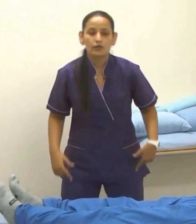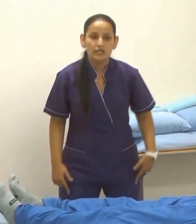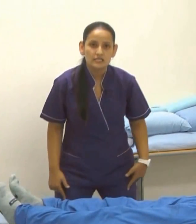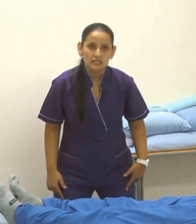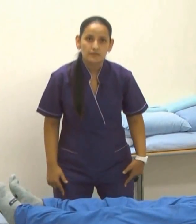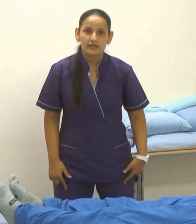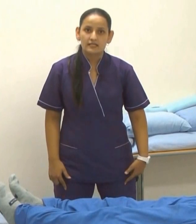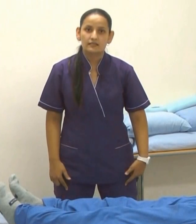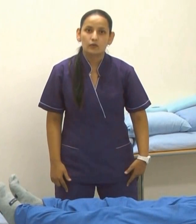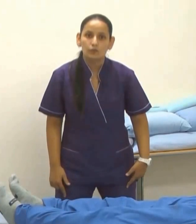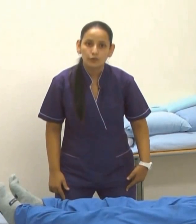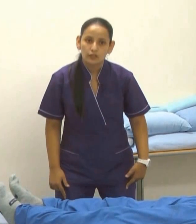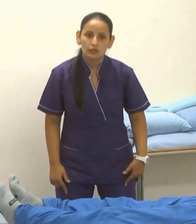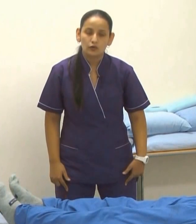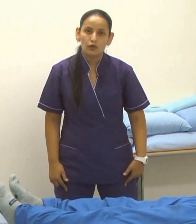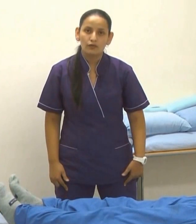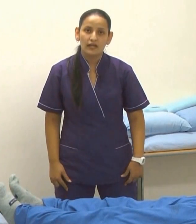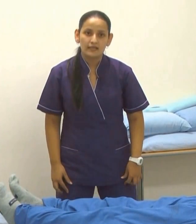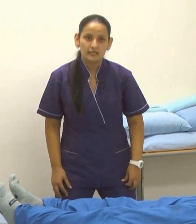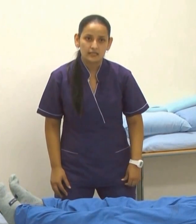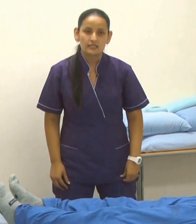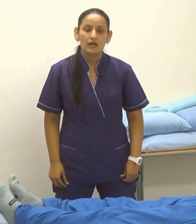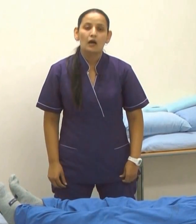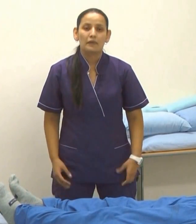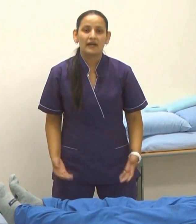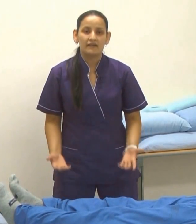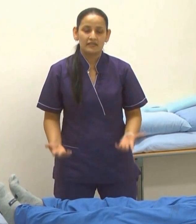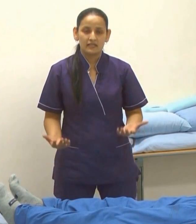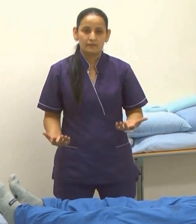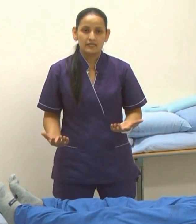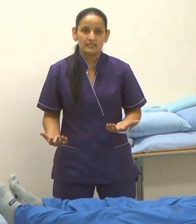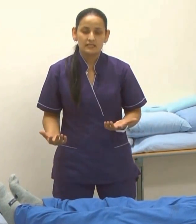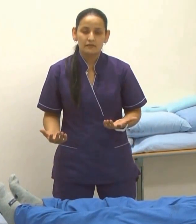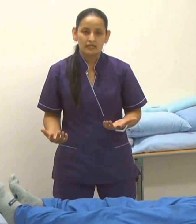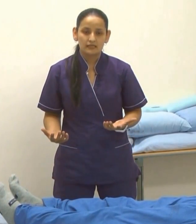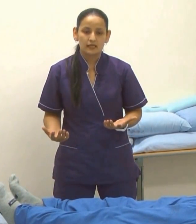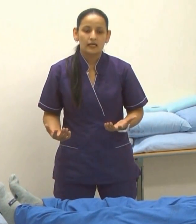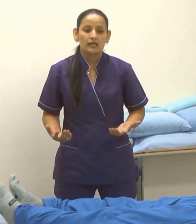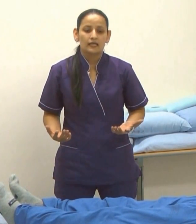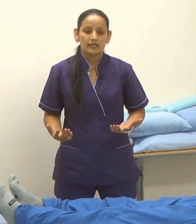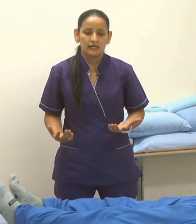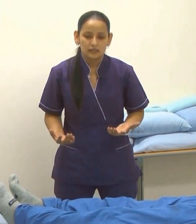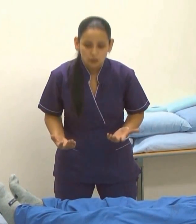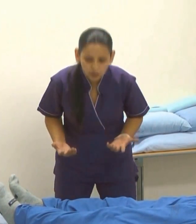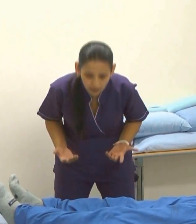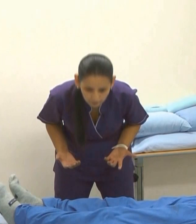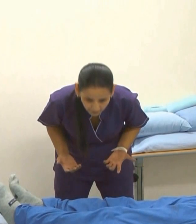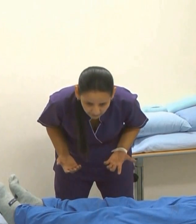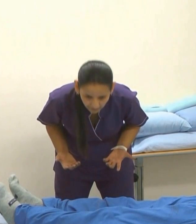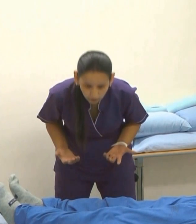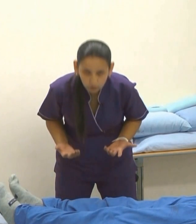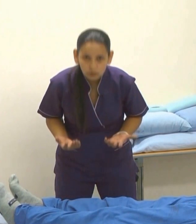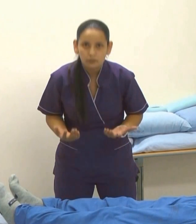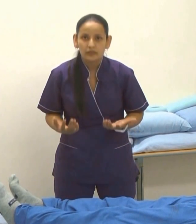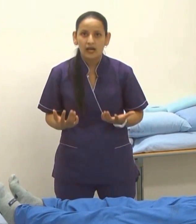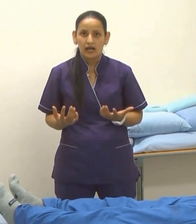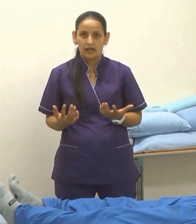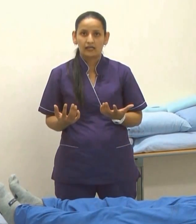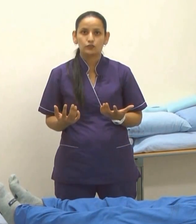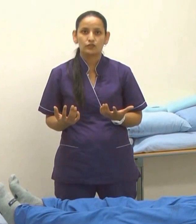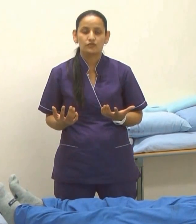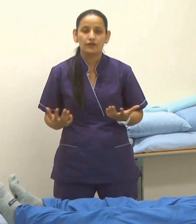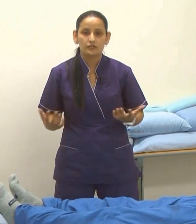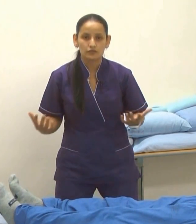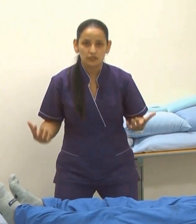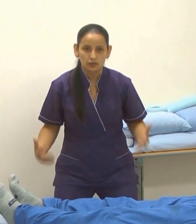las rodillas van a estar un poquito dobladitas para evitar precisamente que toda la parte de columna